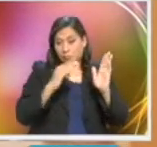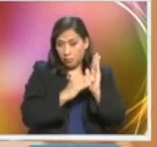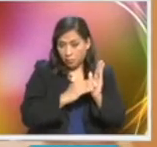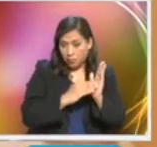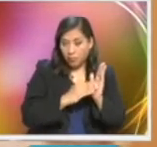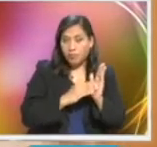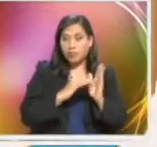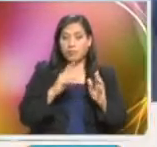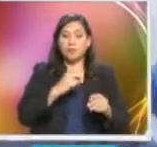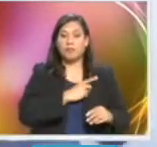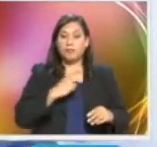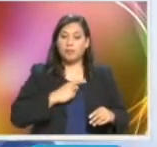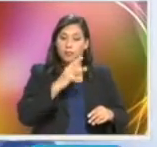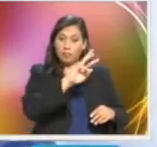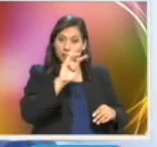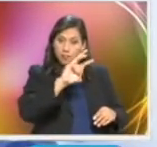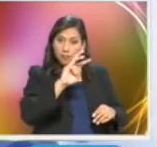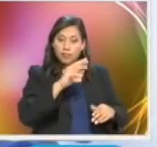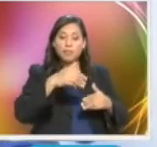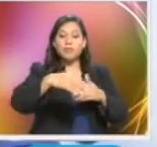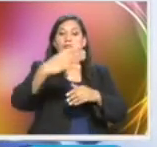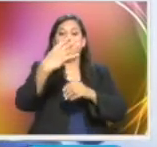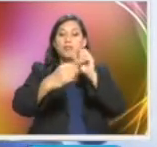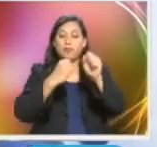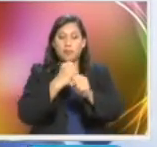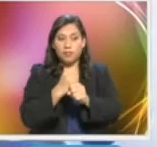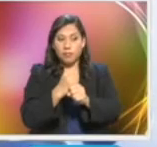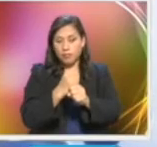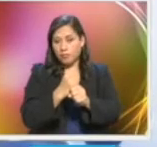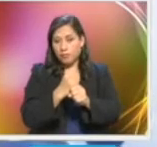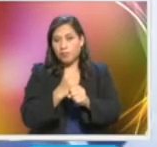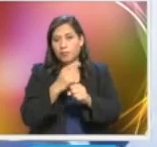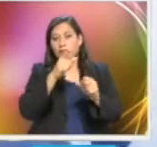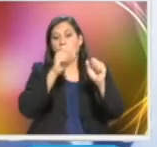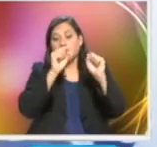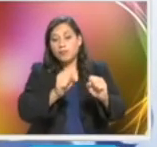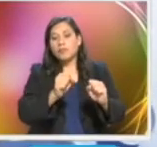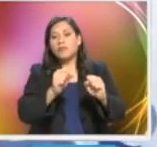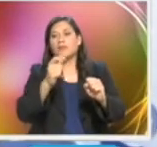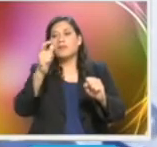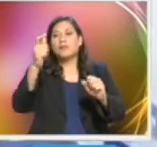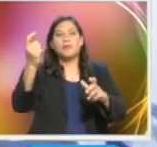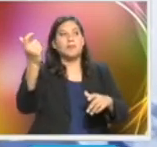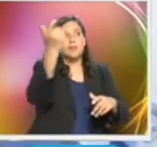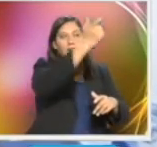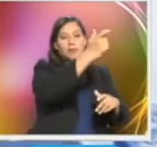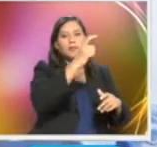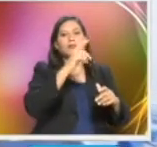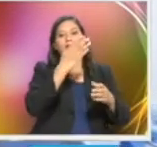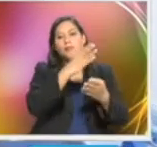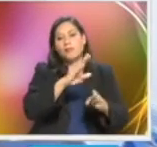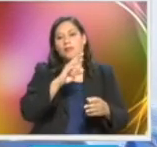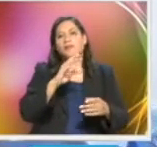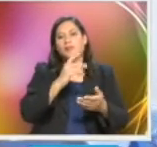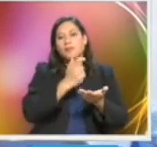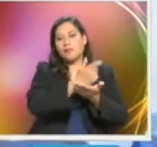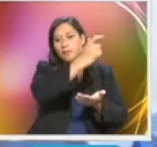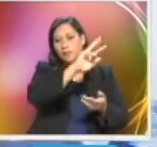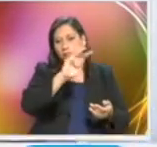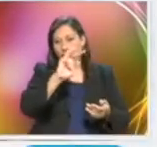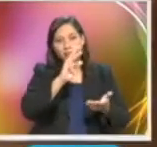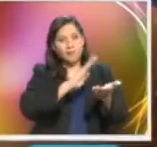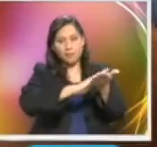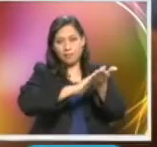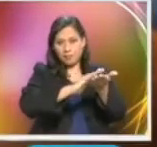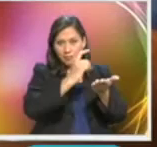pesos y ya nada más debes 300 a los 4 años, entonces el monto del seguro de vida es por 300 pesos. Muy bien. Entonces se liquida